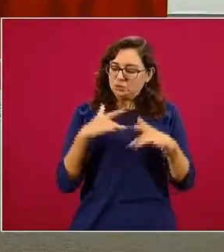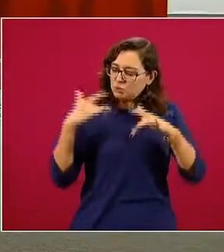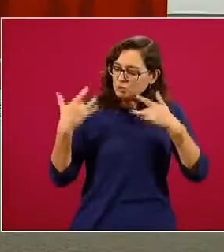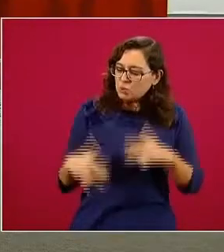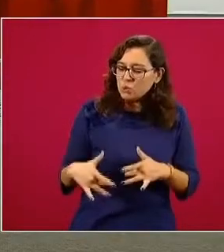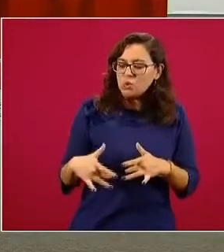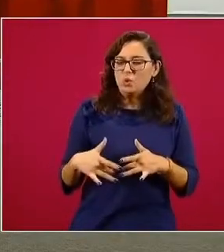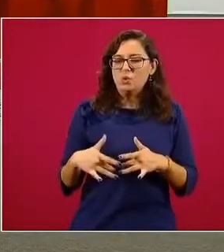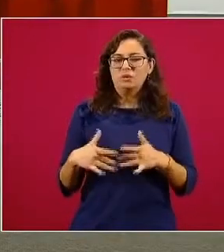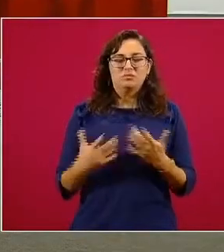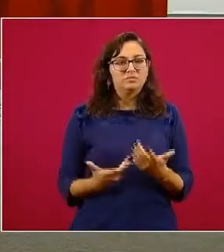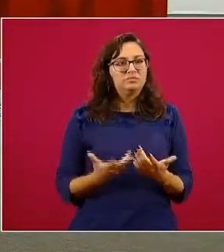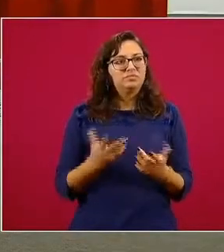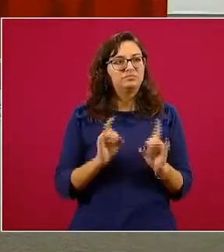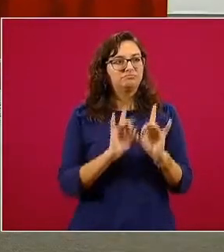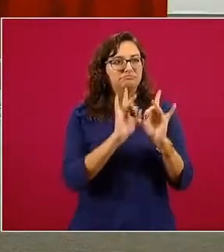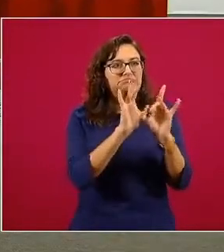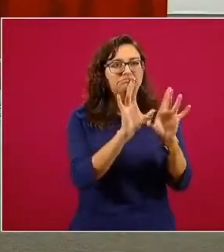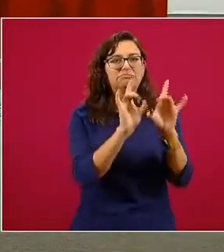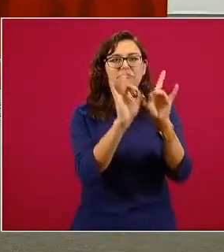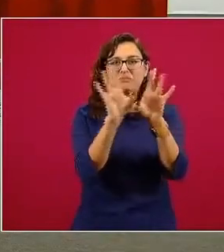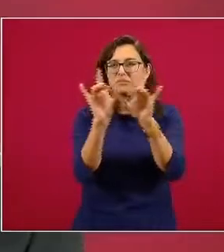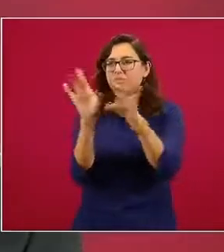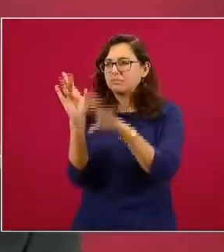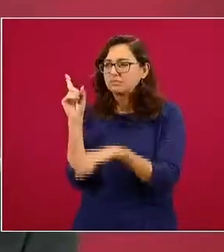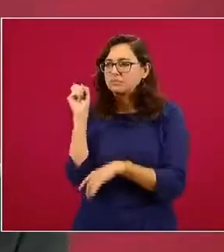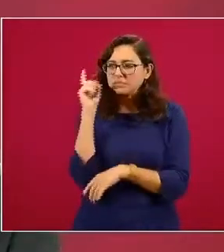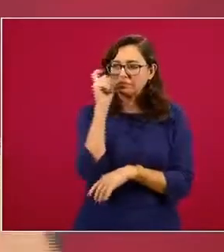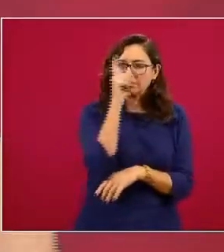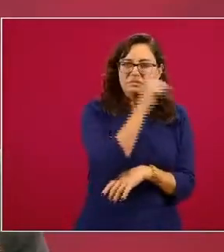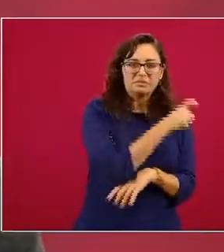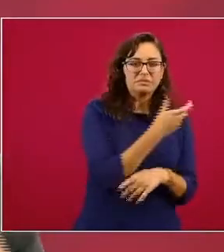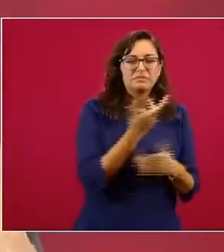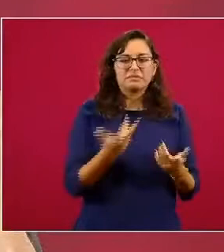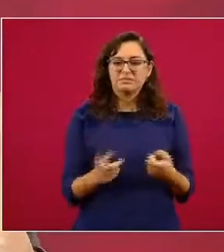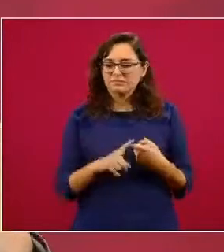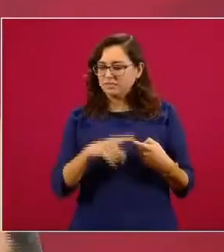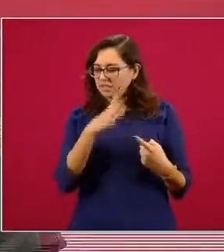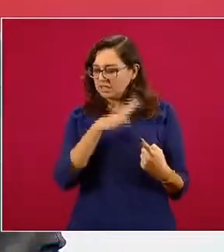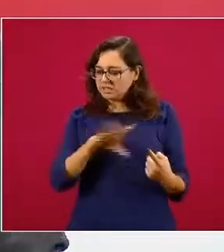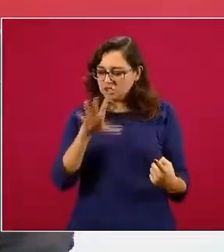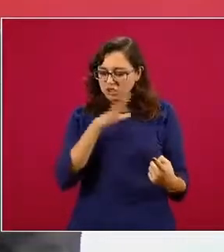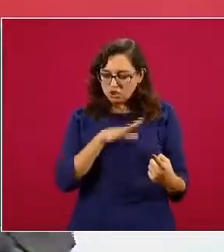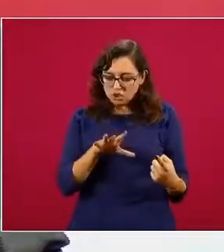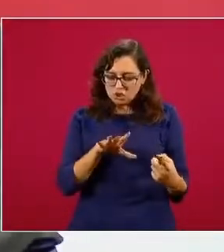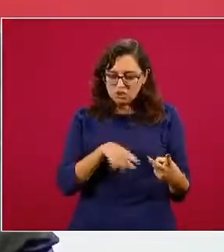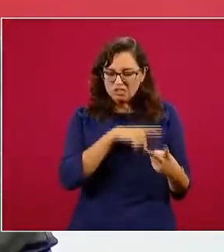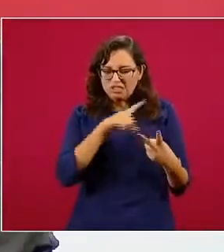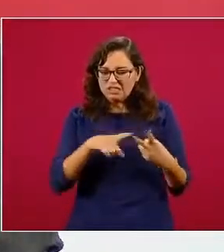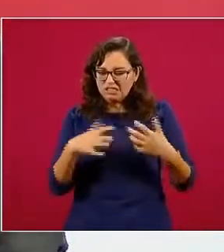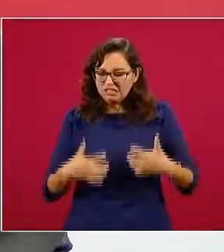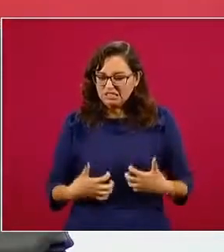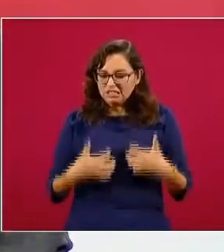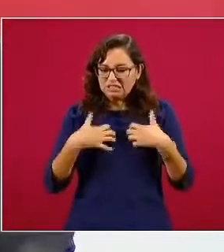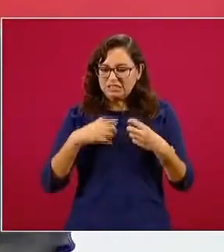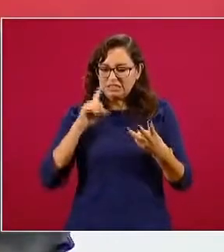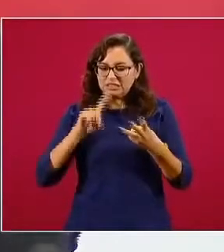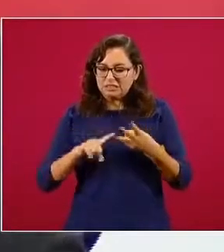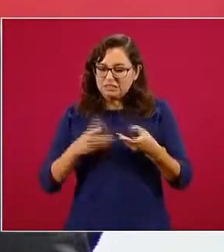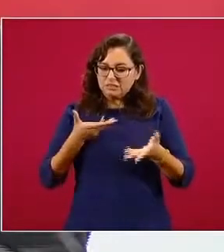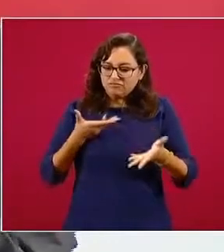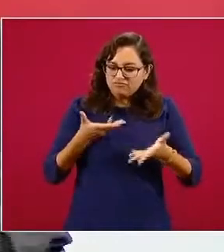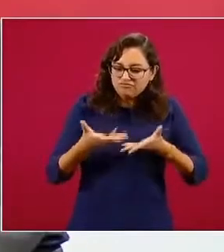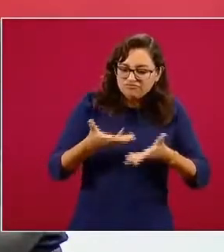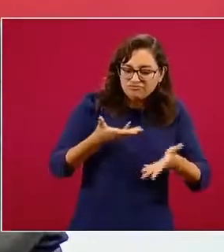adversidad. Hay algunas que están típicamente identificadas, la negación, después pasamos a la ira, la negociación